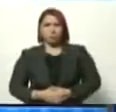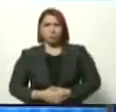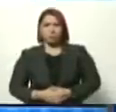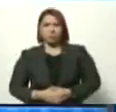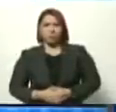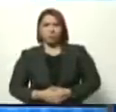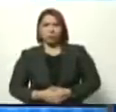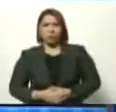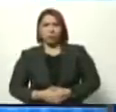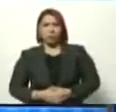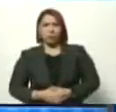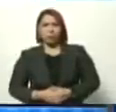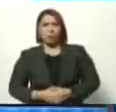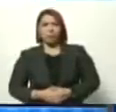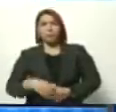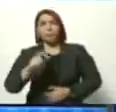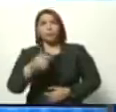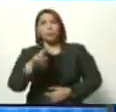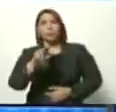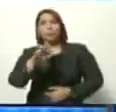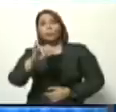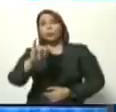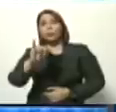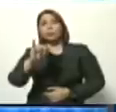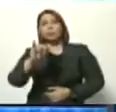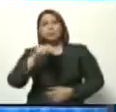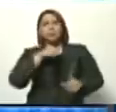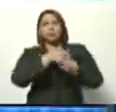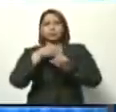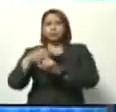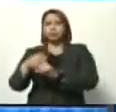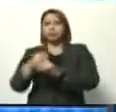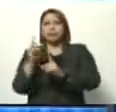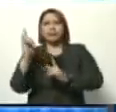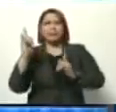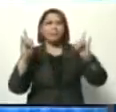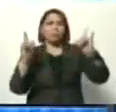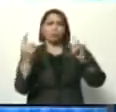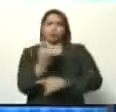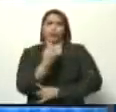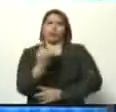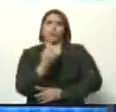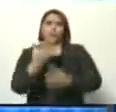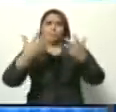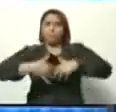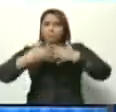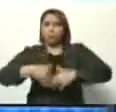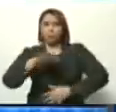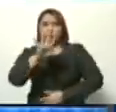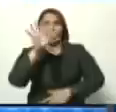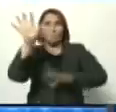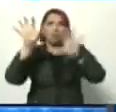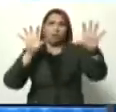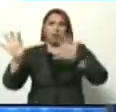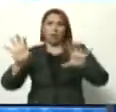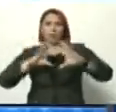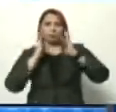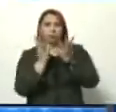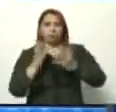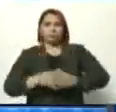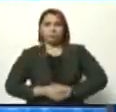de transmisión de Guri, atacaron transformadores que solamente podían ser fabricados por 5 países en el